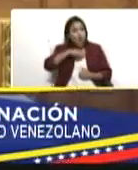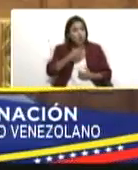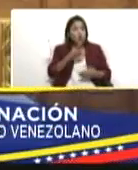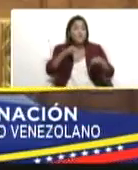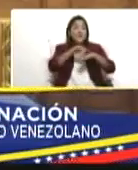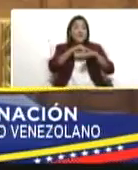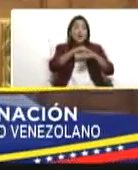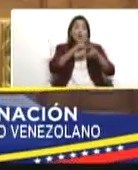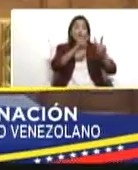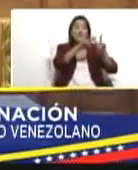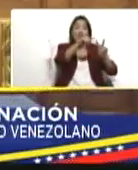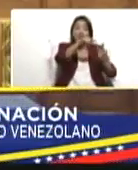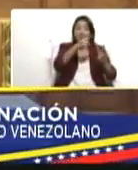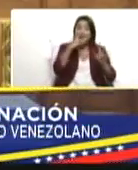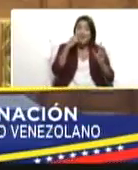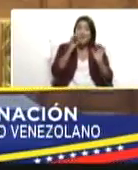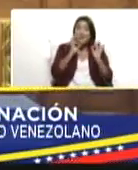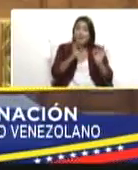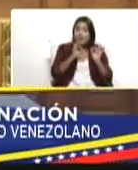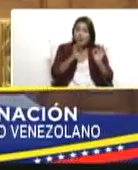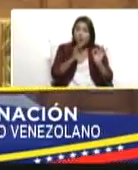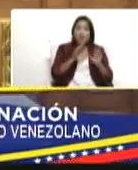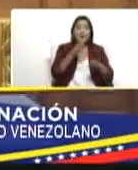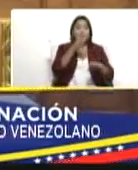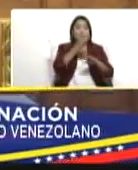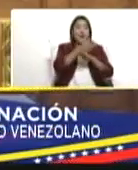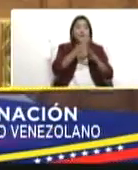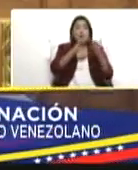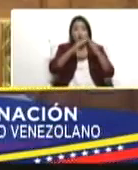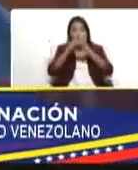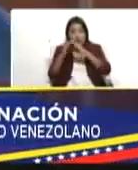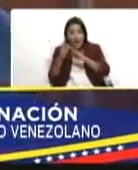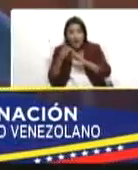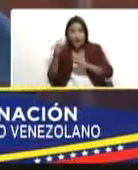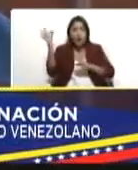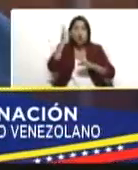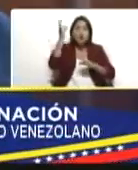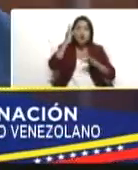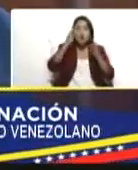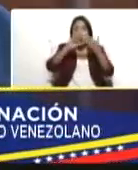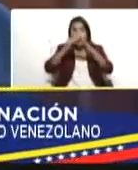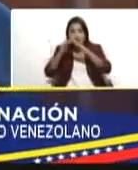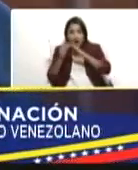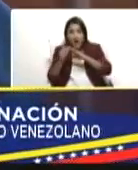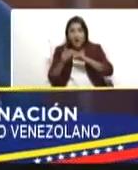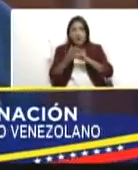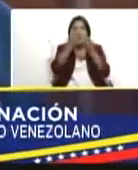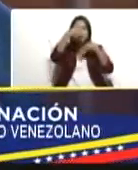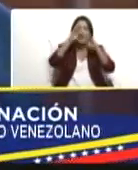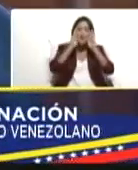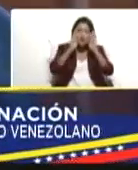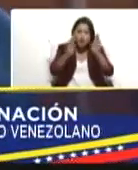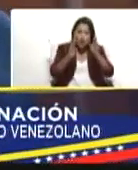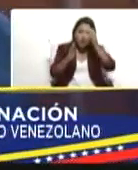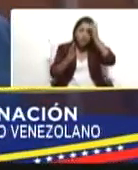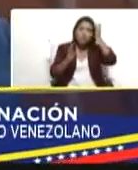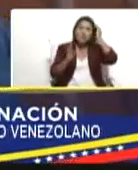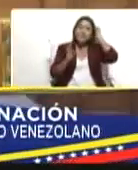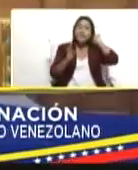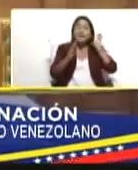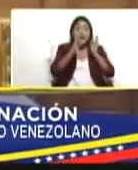la lupa con las comunidades con los consejos comunales reorientando la prioridad